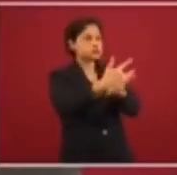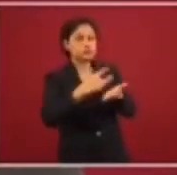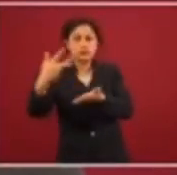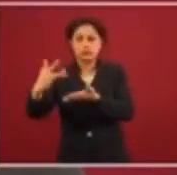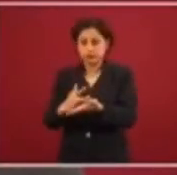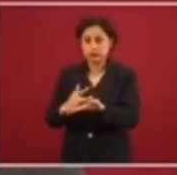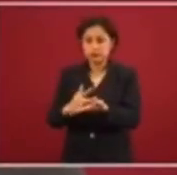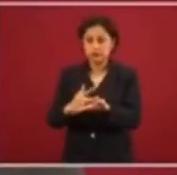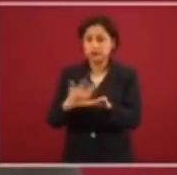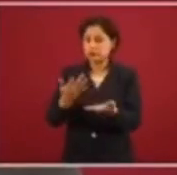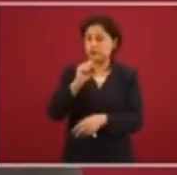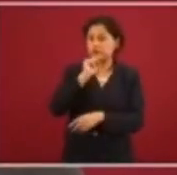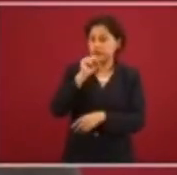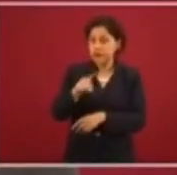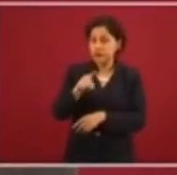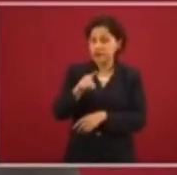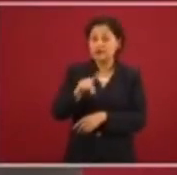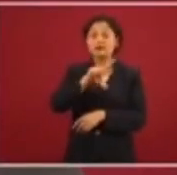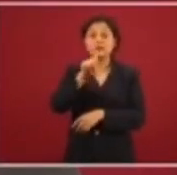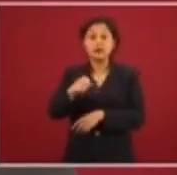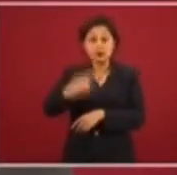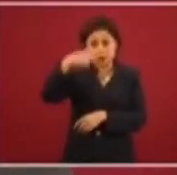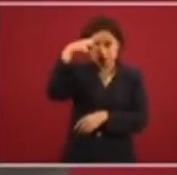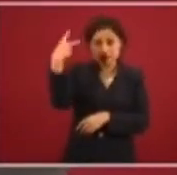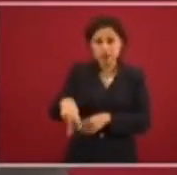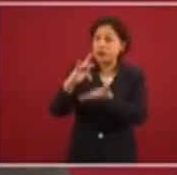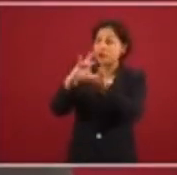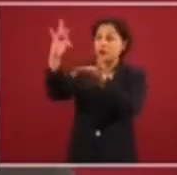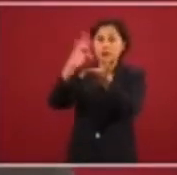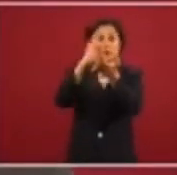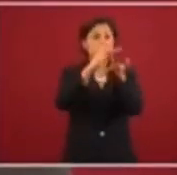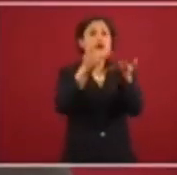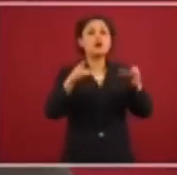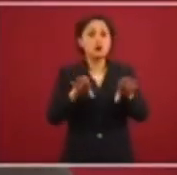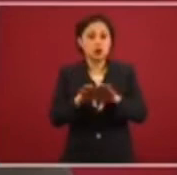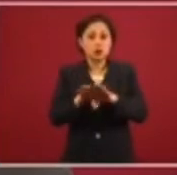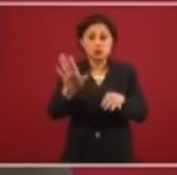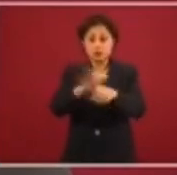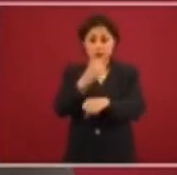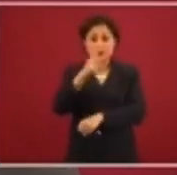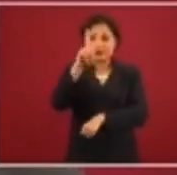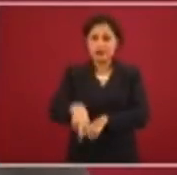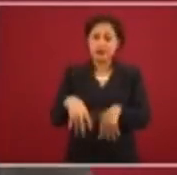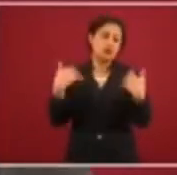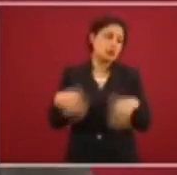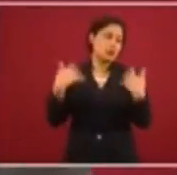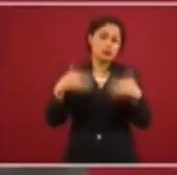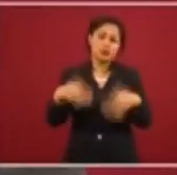país va a agradecer esta solidaridad, porque ha sido, la verdad, excepcional.